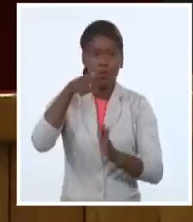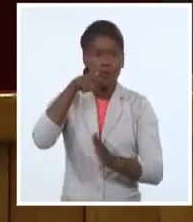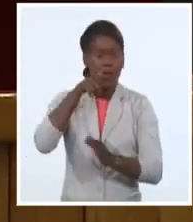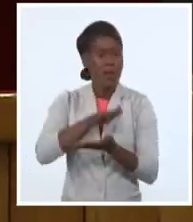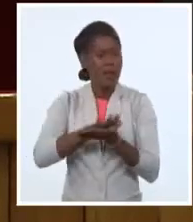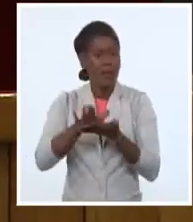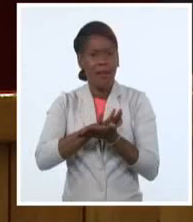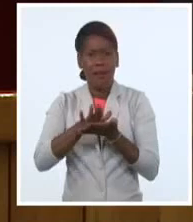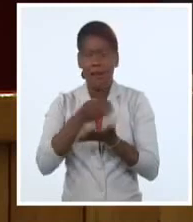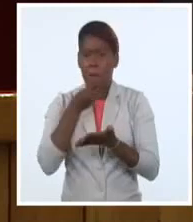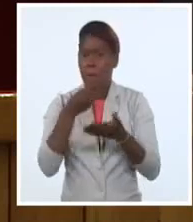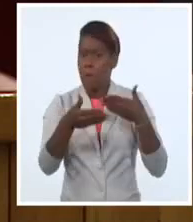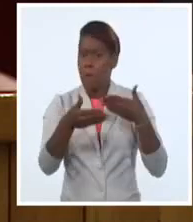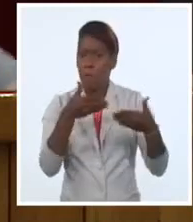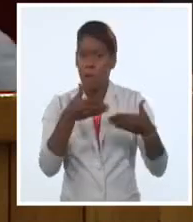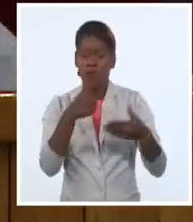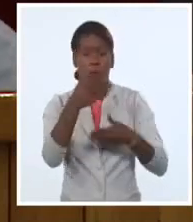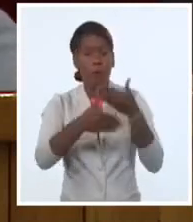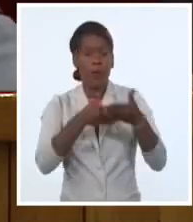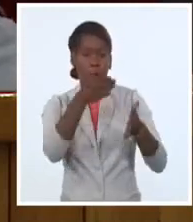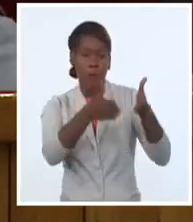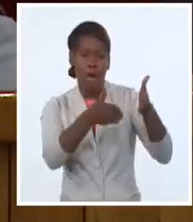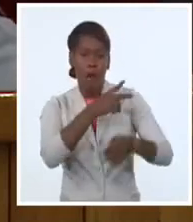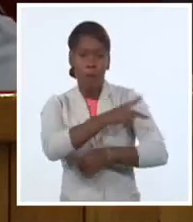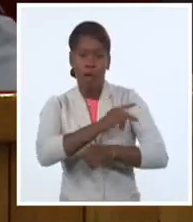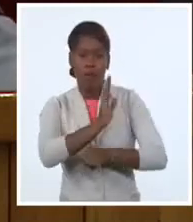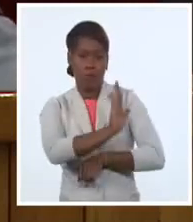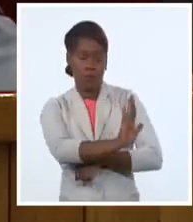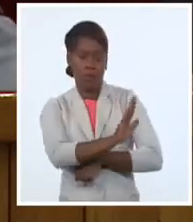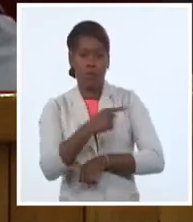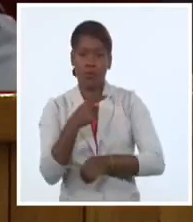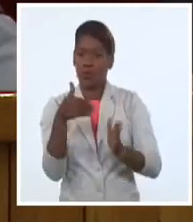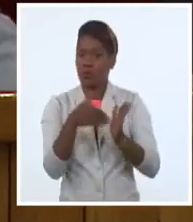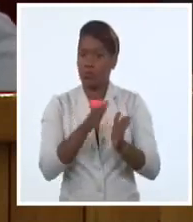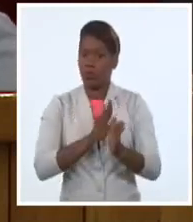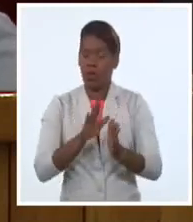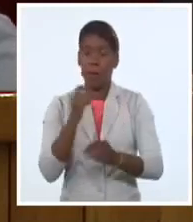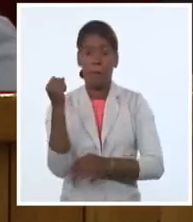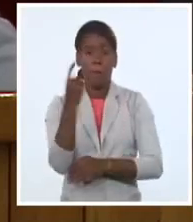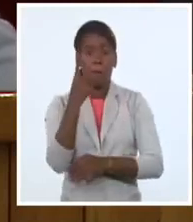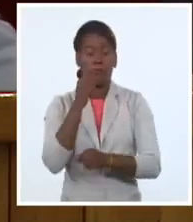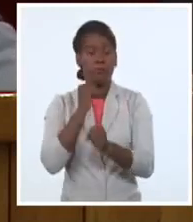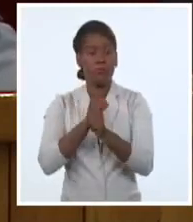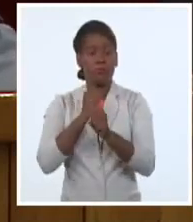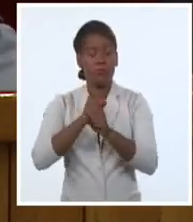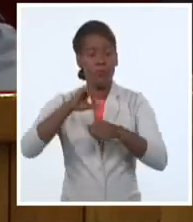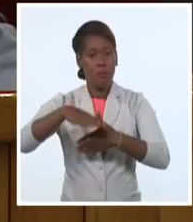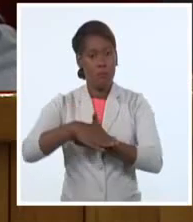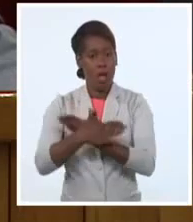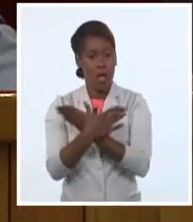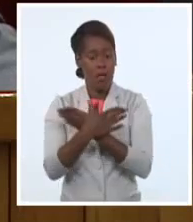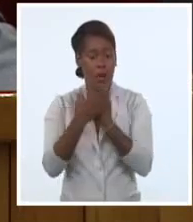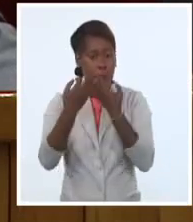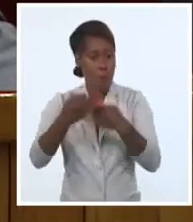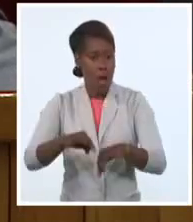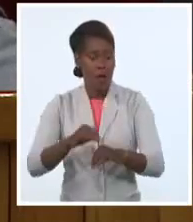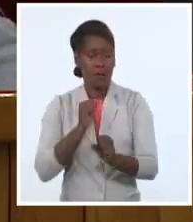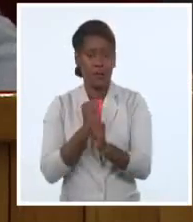El gobierno de los Estados Unidos utiliza sin pudor los privilegios de los que disfruta su embajada en nuestro